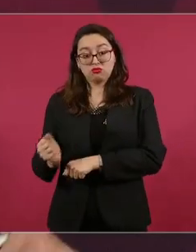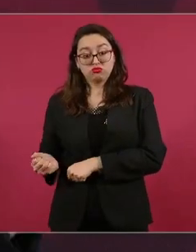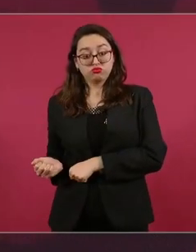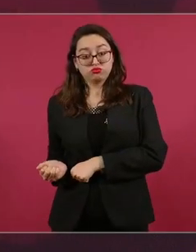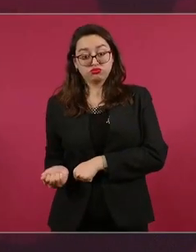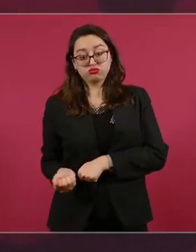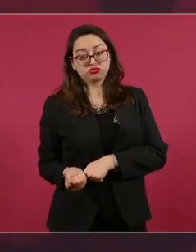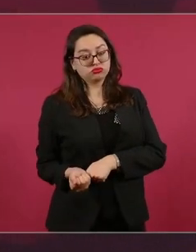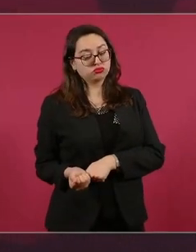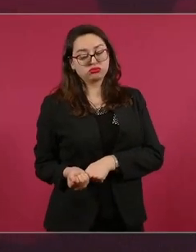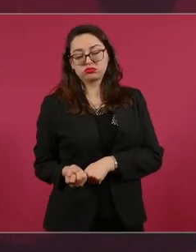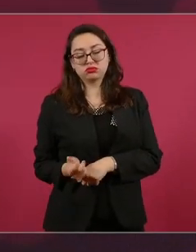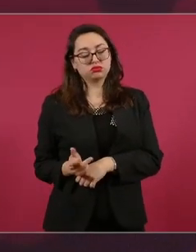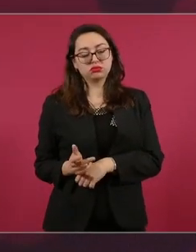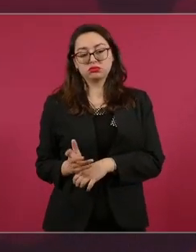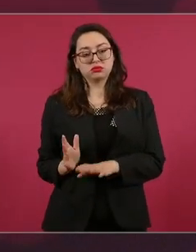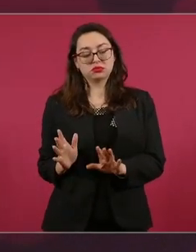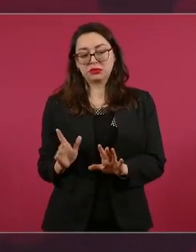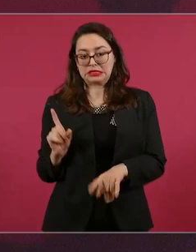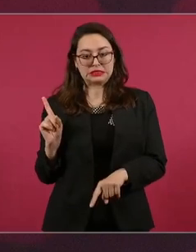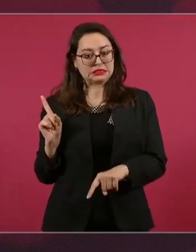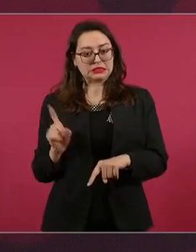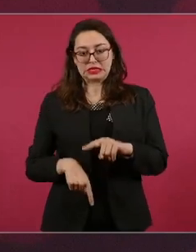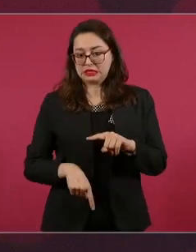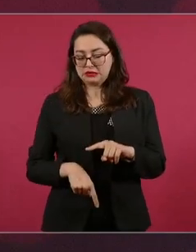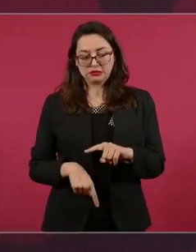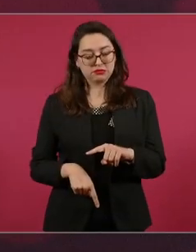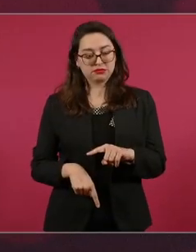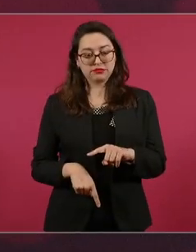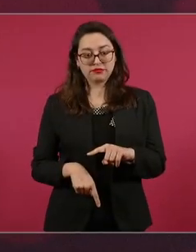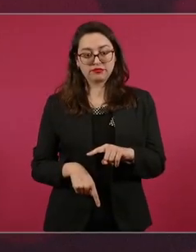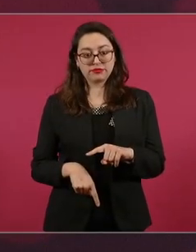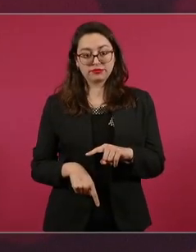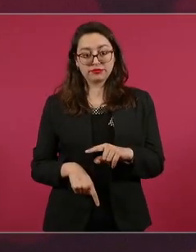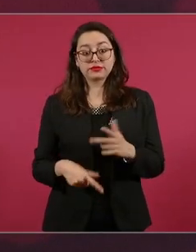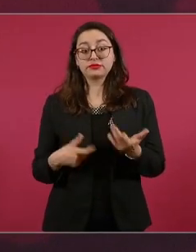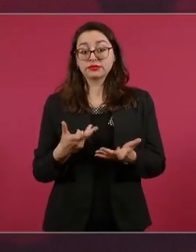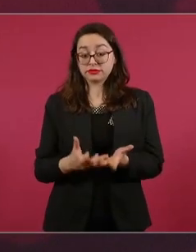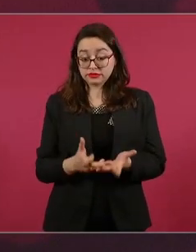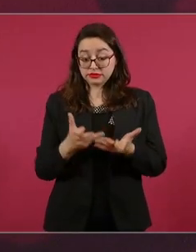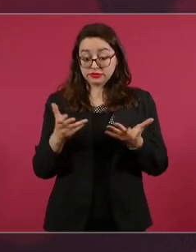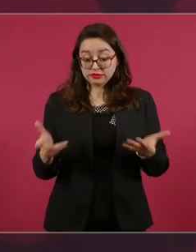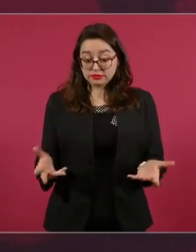y que si ellos estaban interesados,